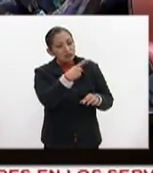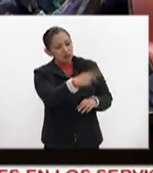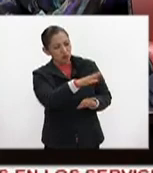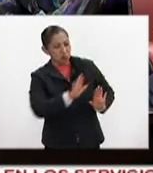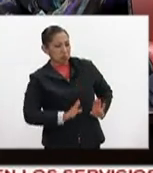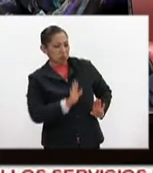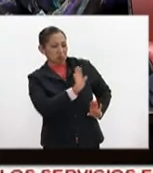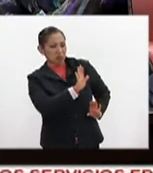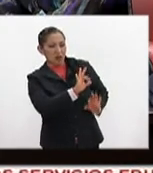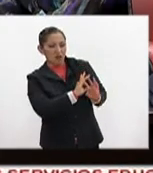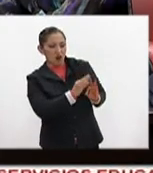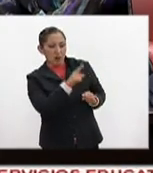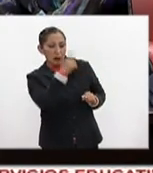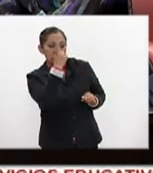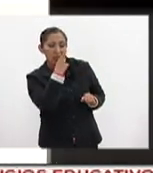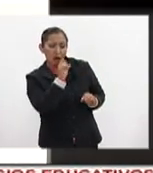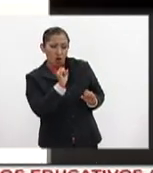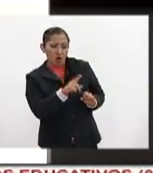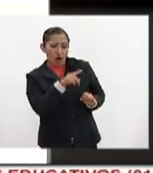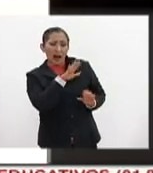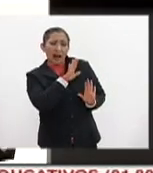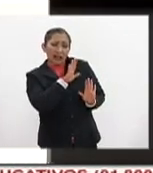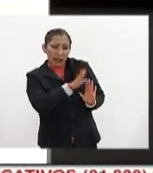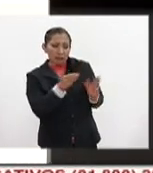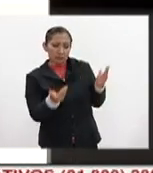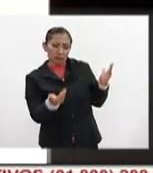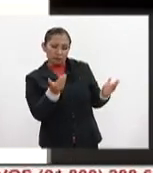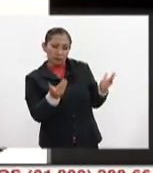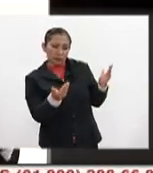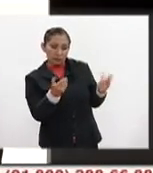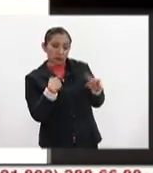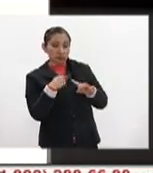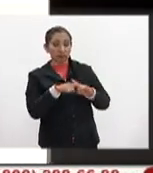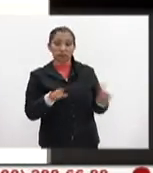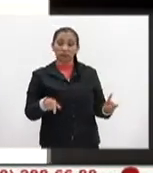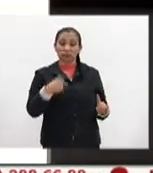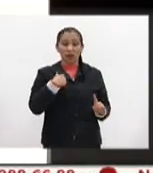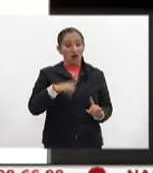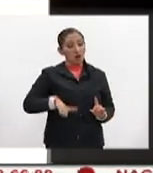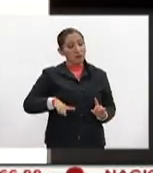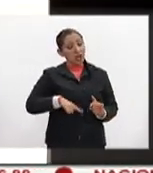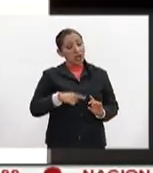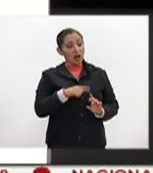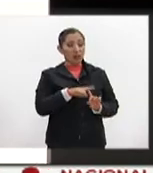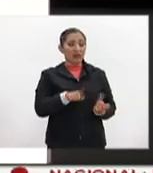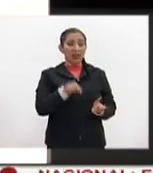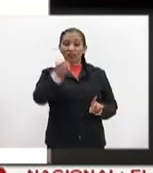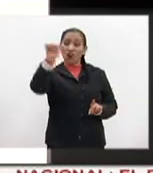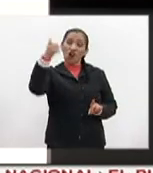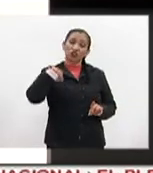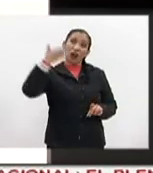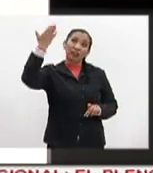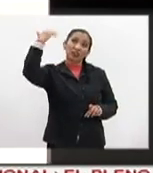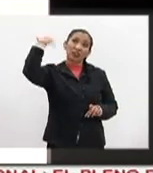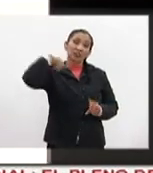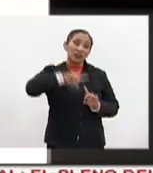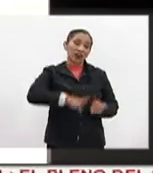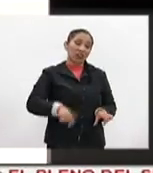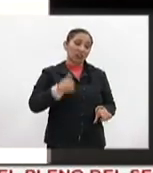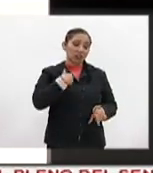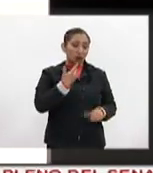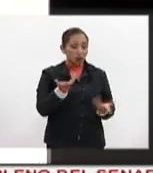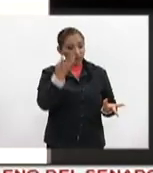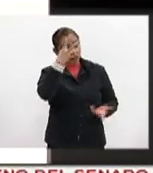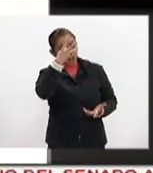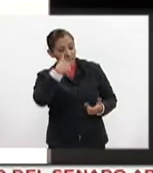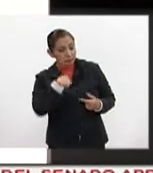mecanismos pues para decir, ok, compararse, ¿no? Hacer la diferencia entre administraciones pasadas a su administración, que es,